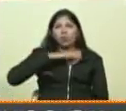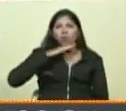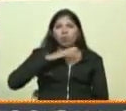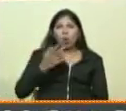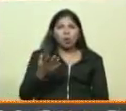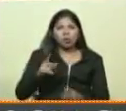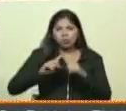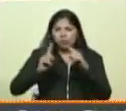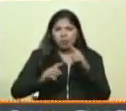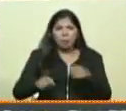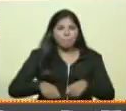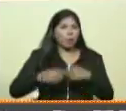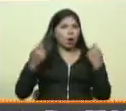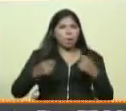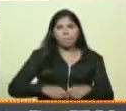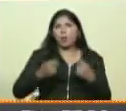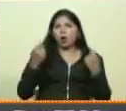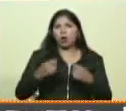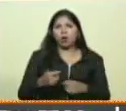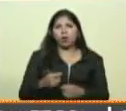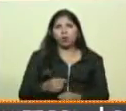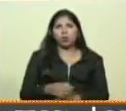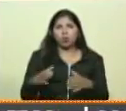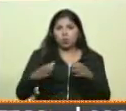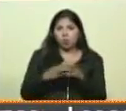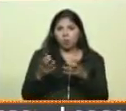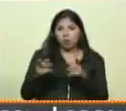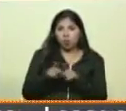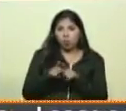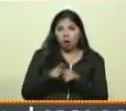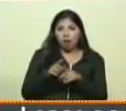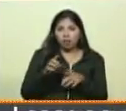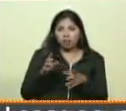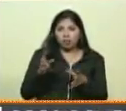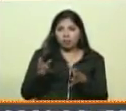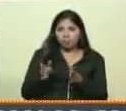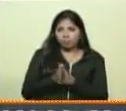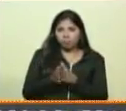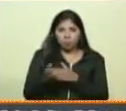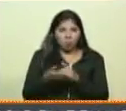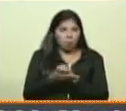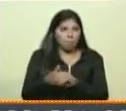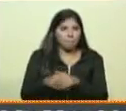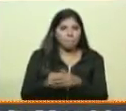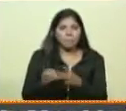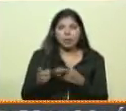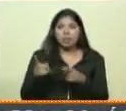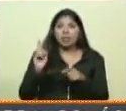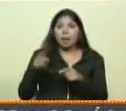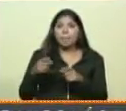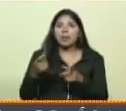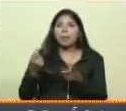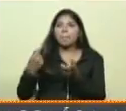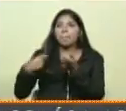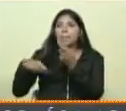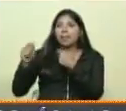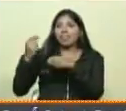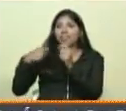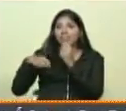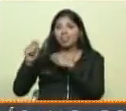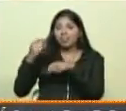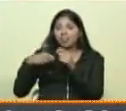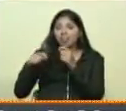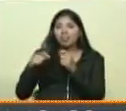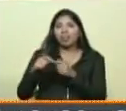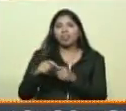estado Falcón, tanto intencionalmente como el que está relacionado con el hurto y la venta ilegal de material estratégico. En